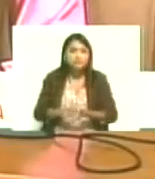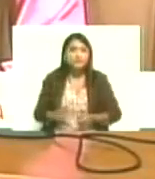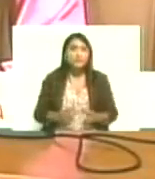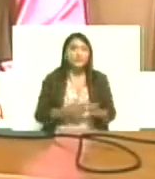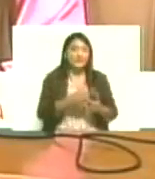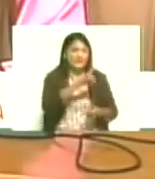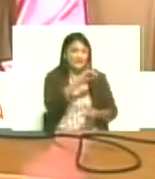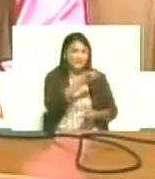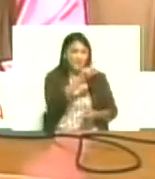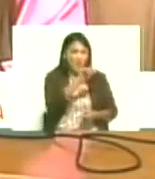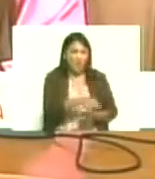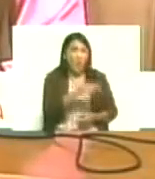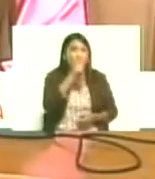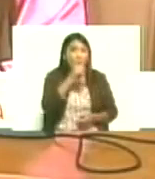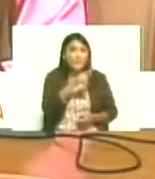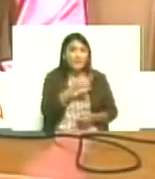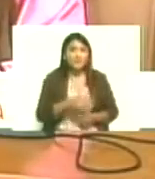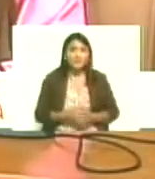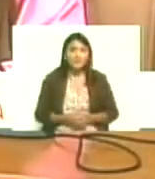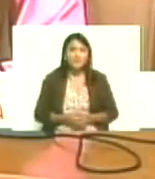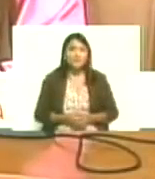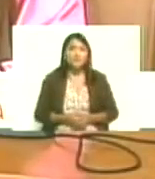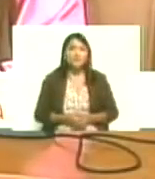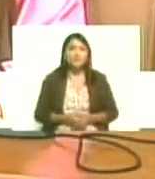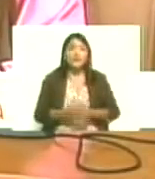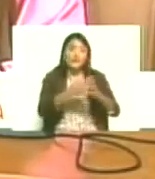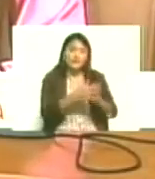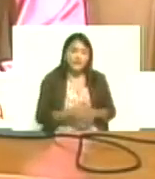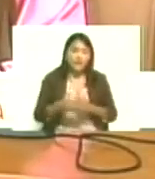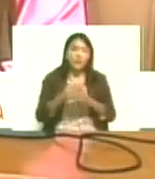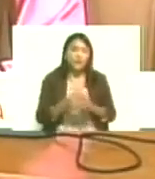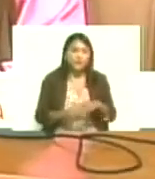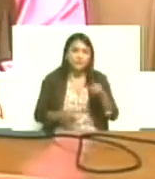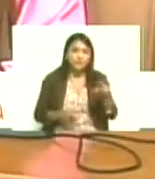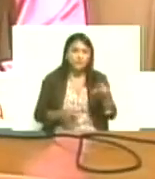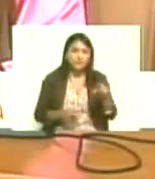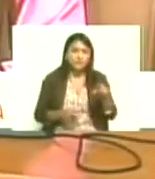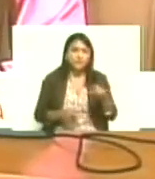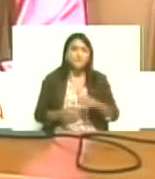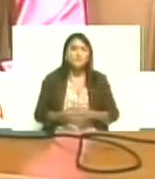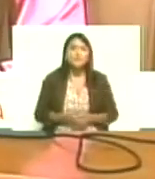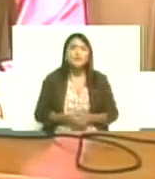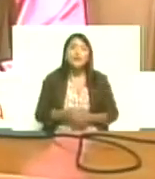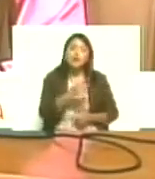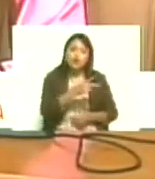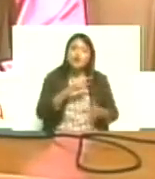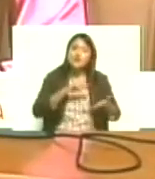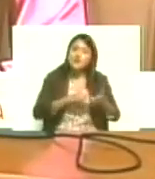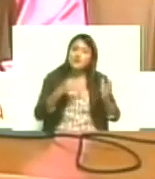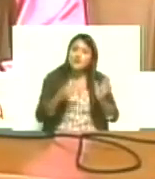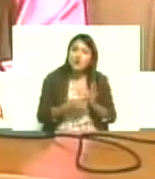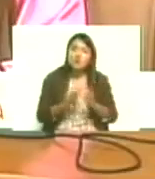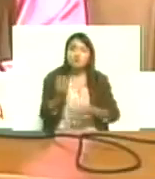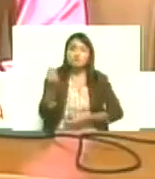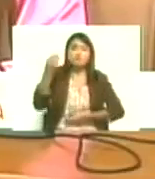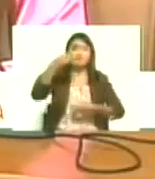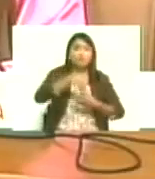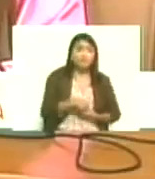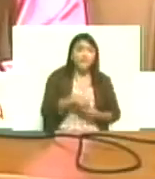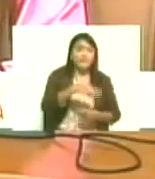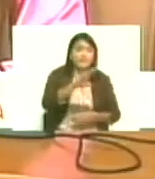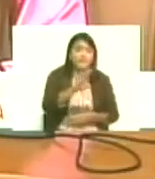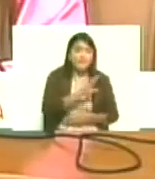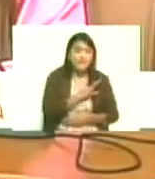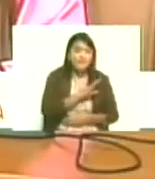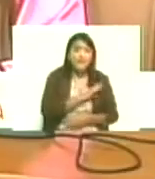para Asuntos del Hemisferio Occidental del Departamento de Estado constituyen una intromisión